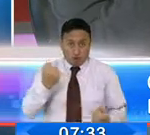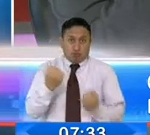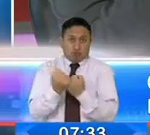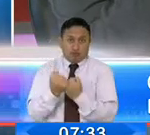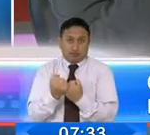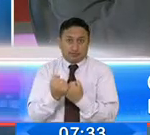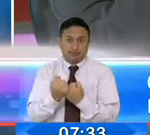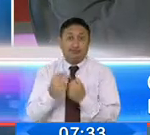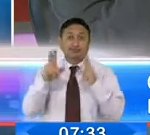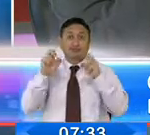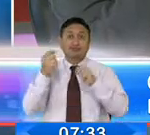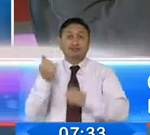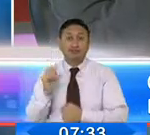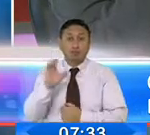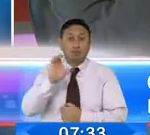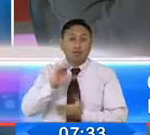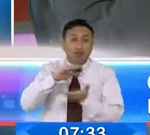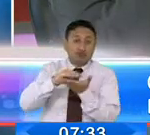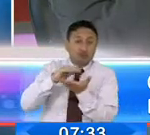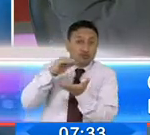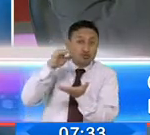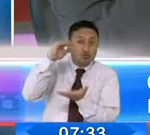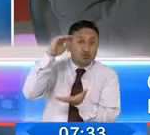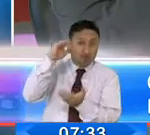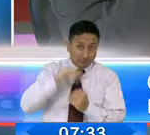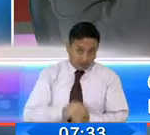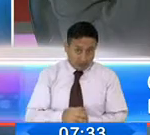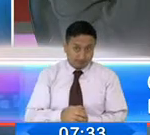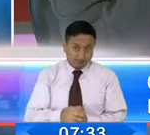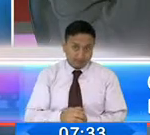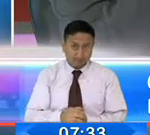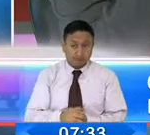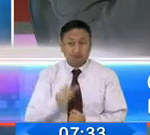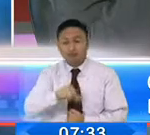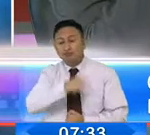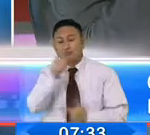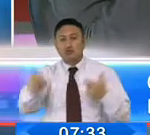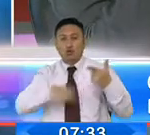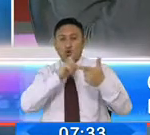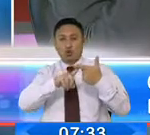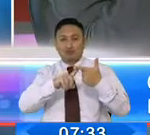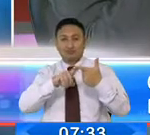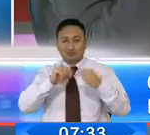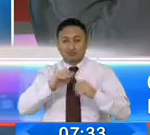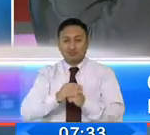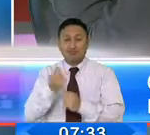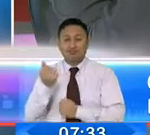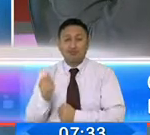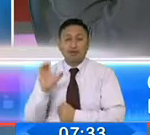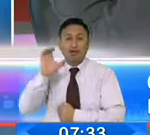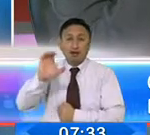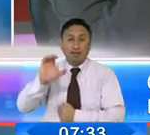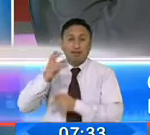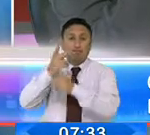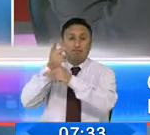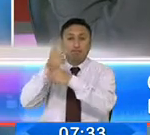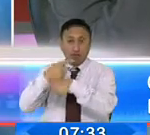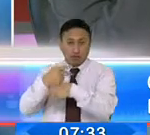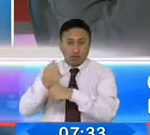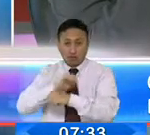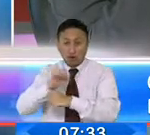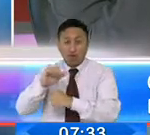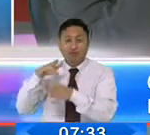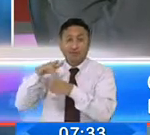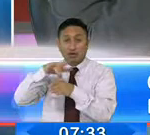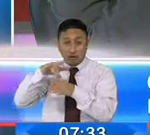cuanto a Capital Crece o Capital Semilla. Luego tenemos el Capital Progreso o de Riesgo. Impulsa la